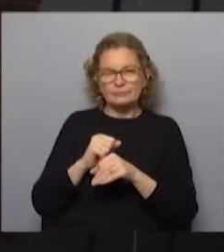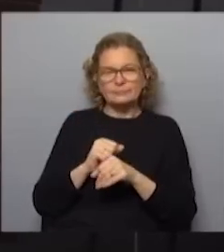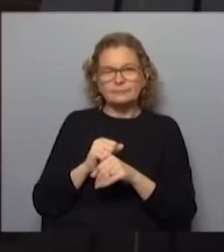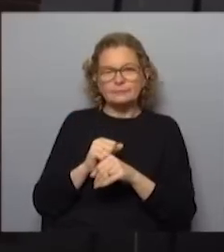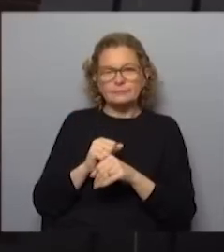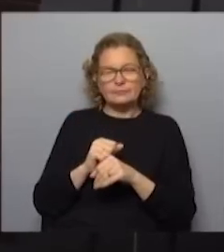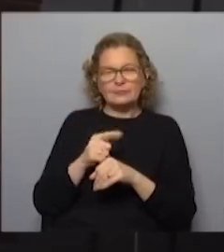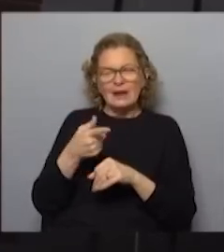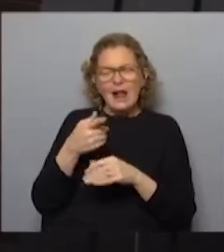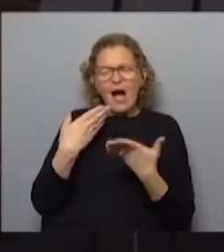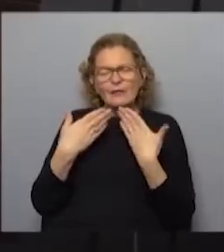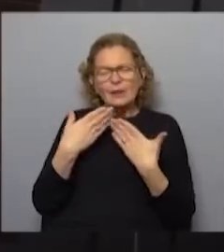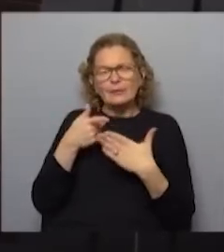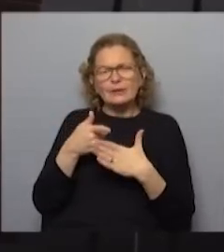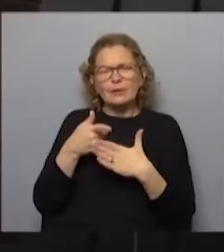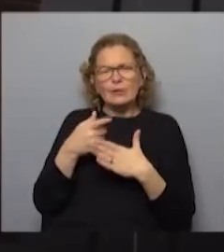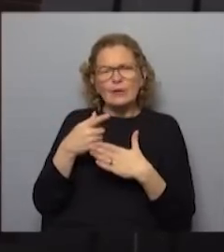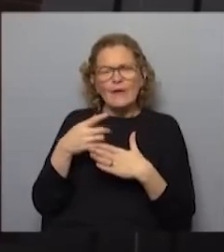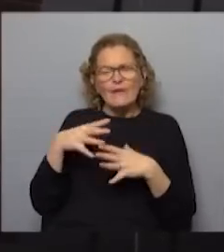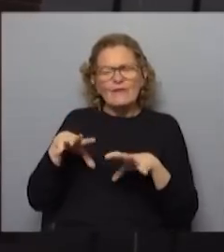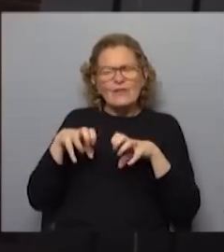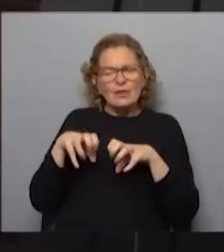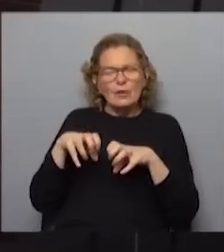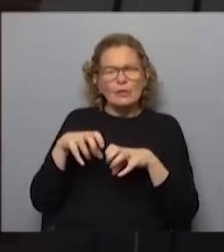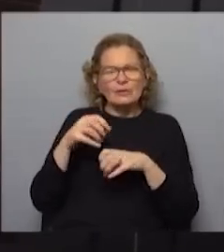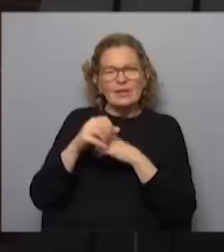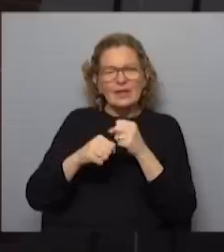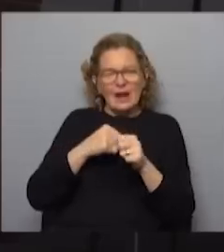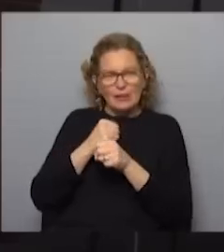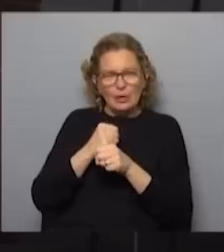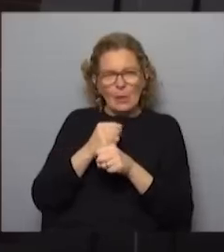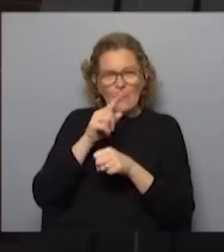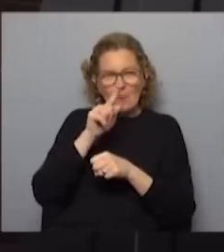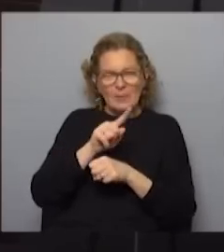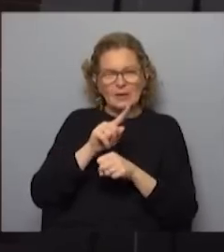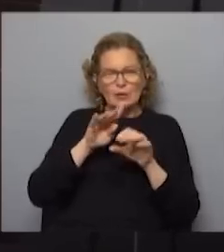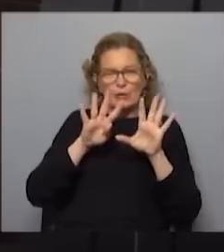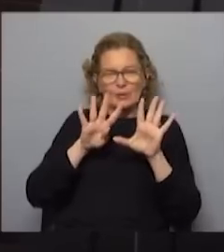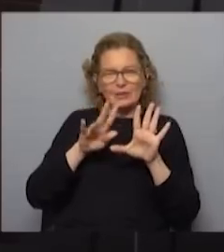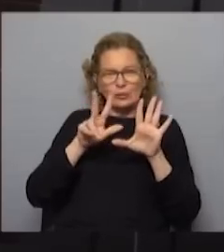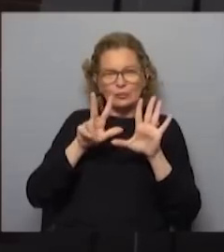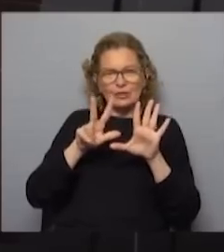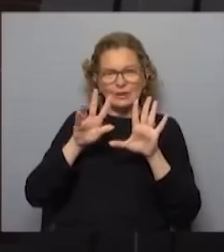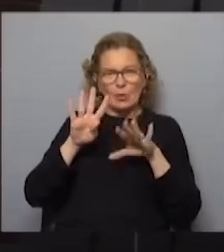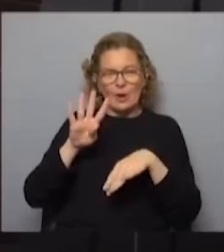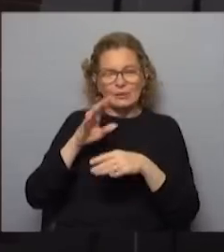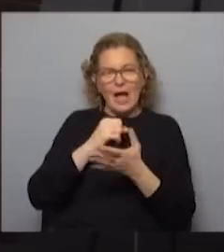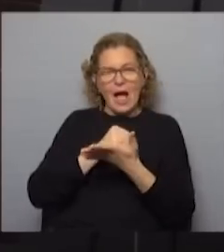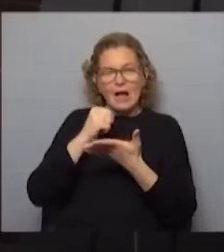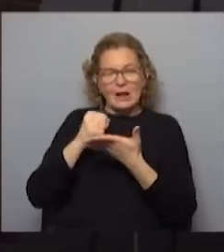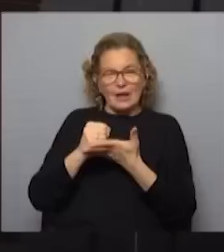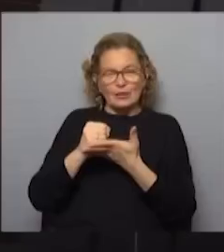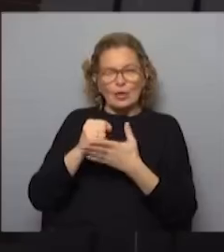él hablaba de lo que había vivido desde el año 1984 al año